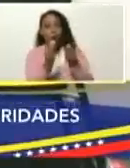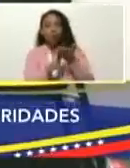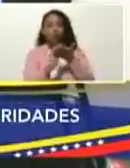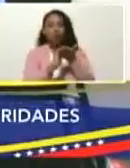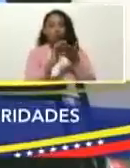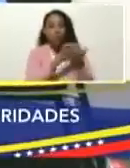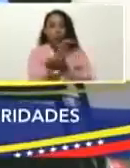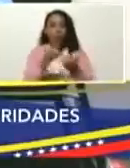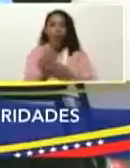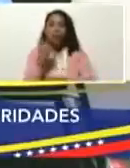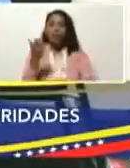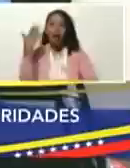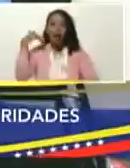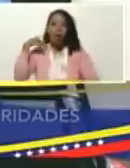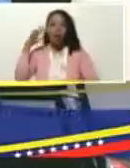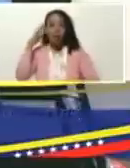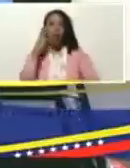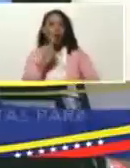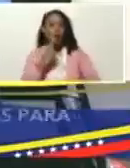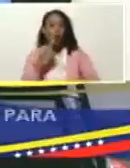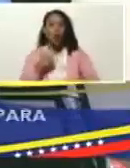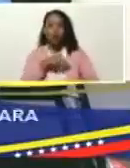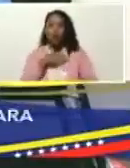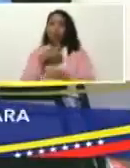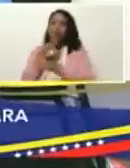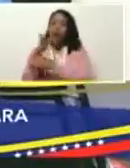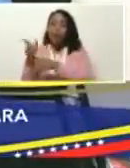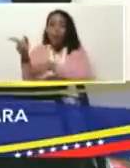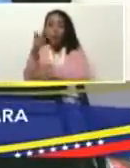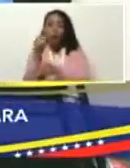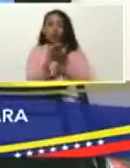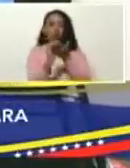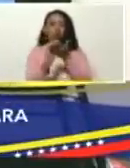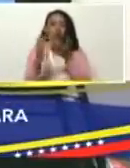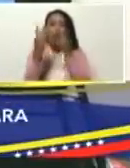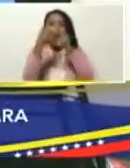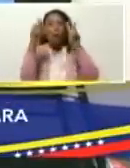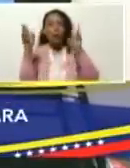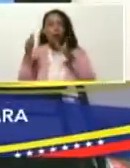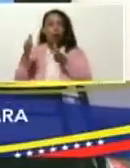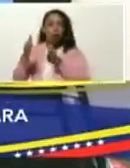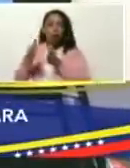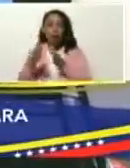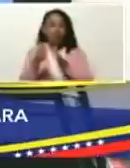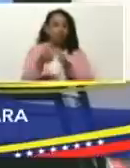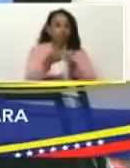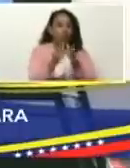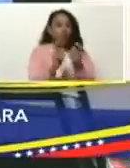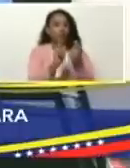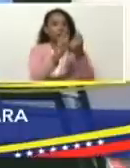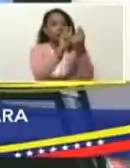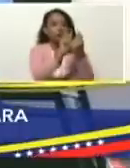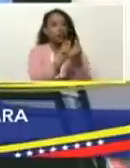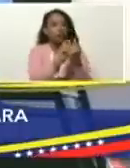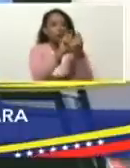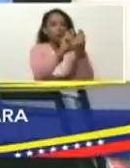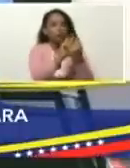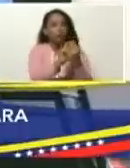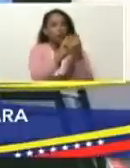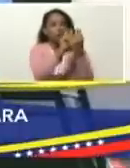libertador Simón Bolívar y vamos nosotros a buscar la paz por los caminos del diálogo